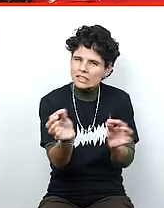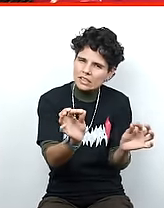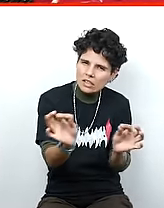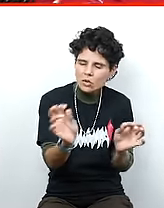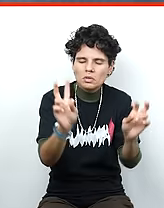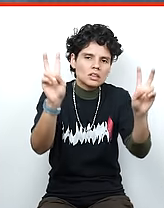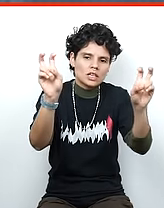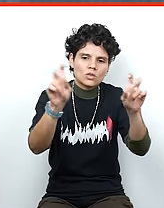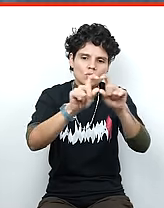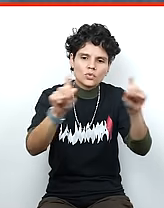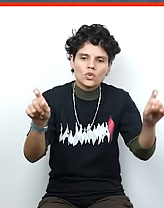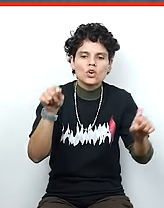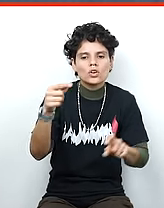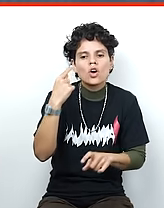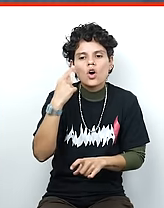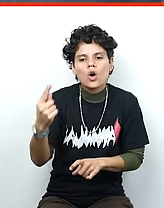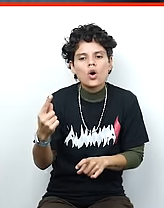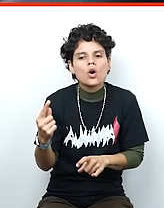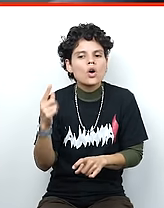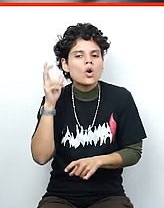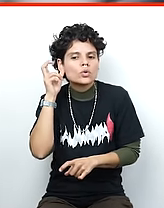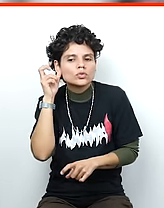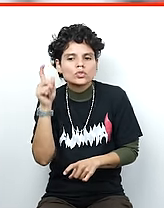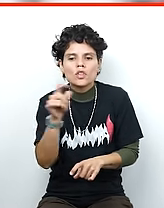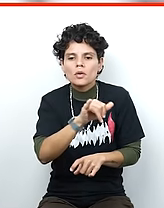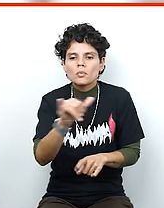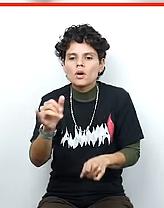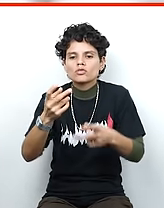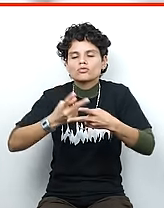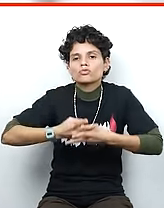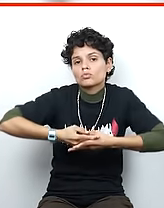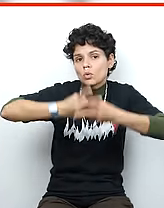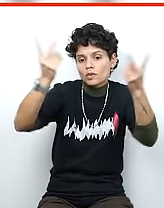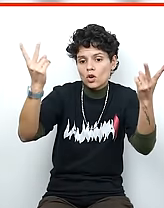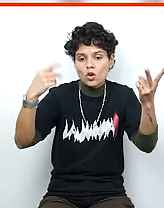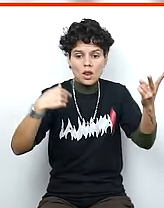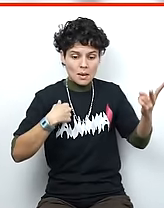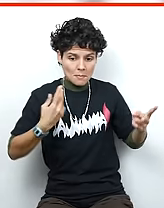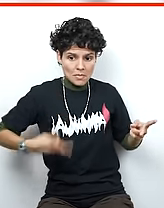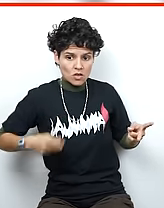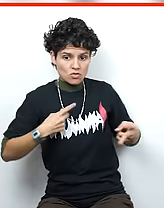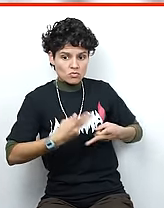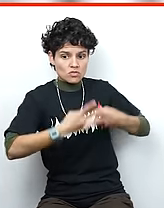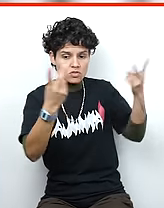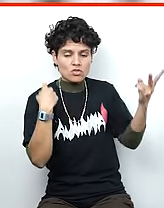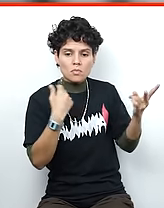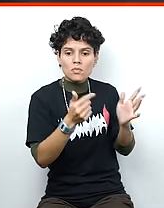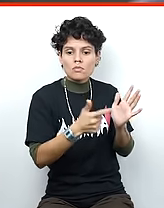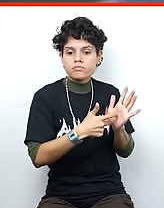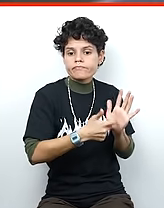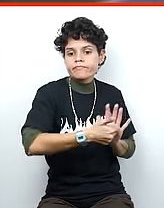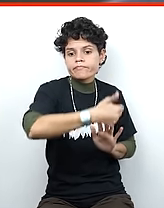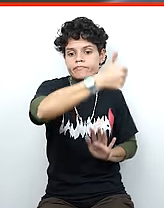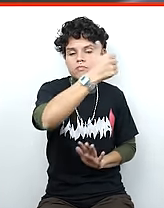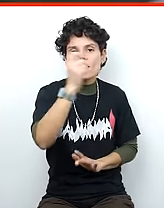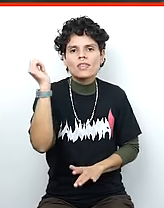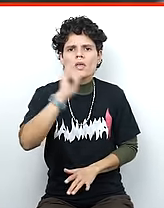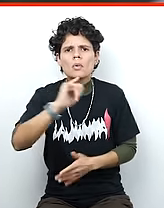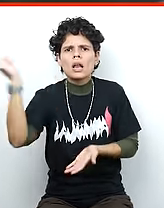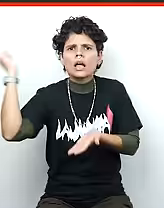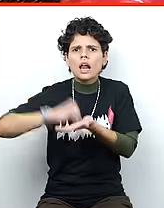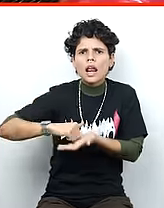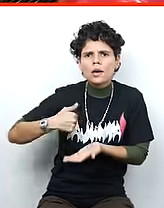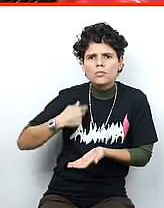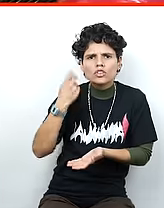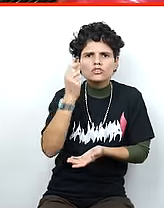acercamiento del título nomás. Y yo sé que Juan lo escuchó porque Juan después lo subió por su canal, po, y después cuando yo lo subí por el mío y vio que estaba recogiendo visitas, Juan me lo reclamó, po,